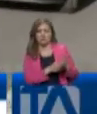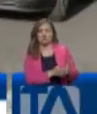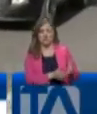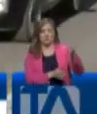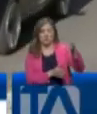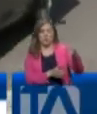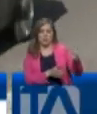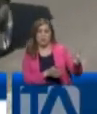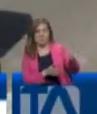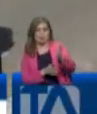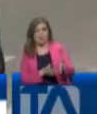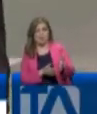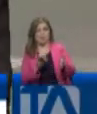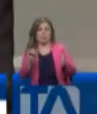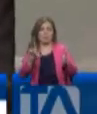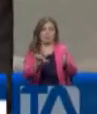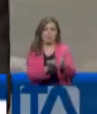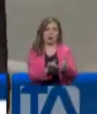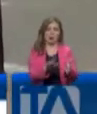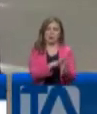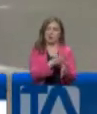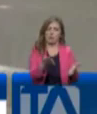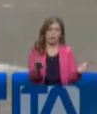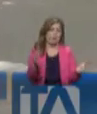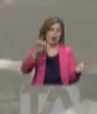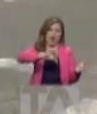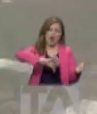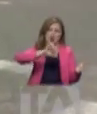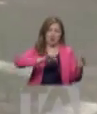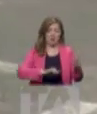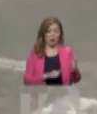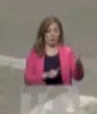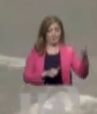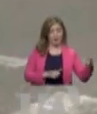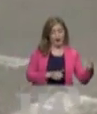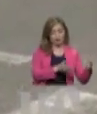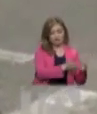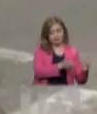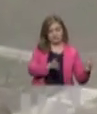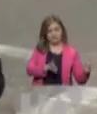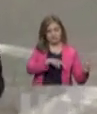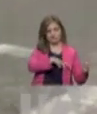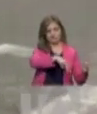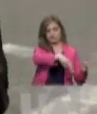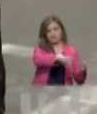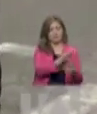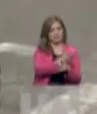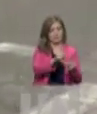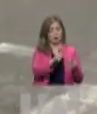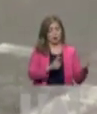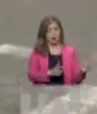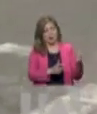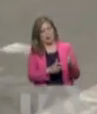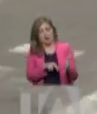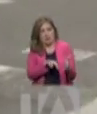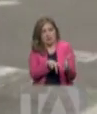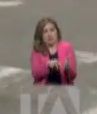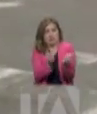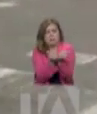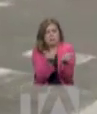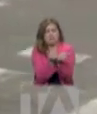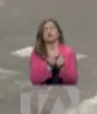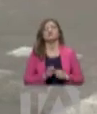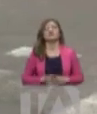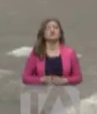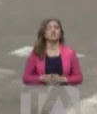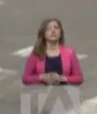estaría ilegalmente ocupando parte de la calzada, ocasionando todos estos inconvenientes que hemos visto, que los vecinos no pueden circular